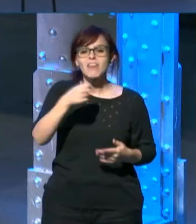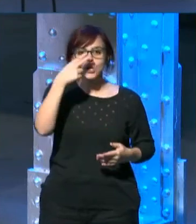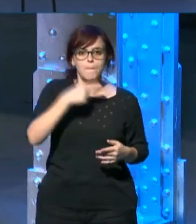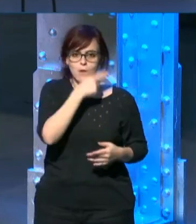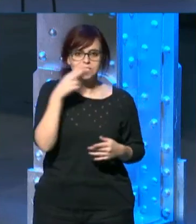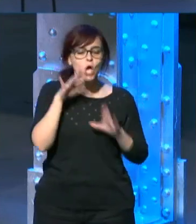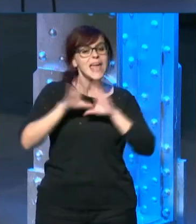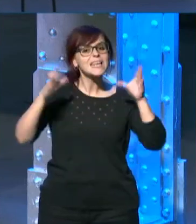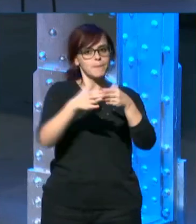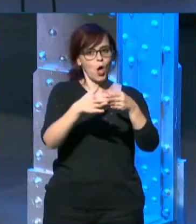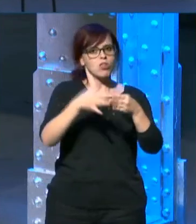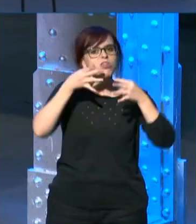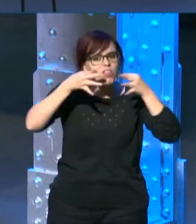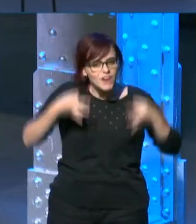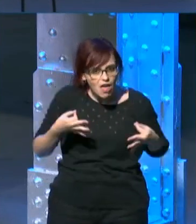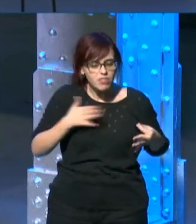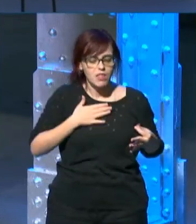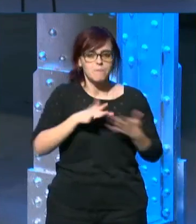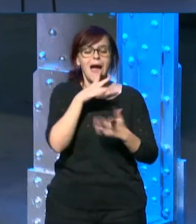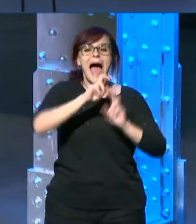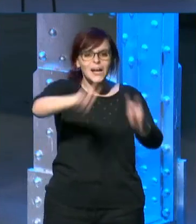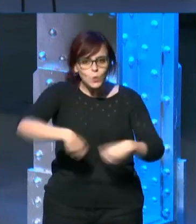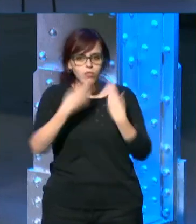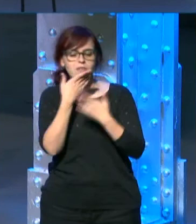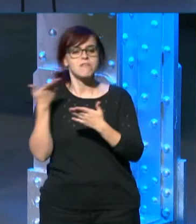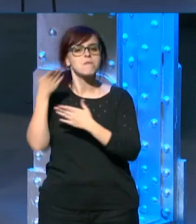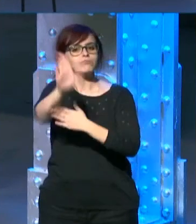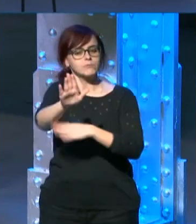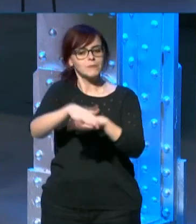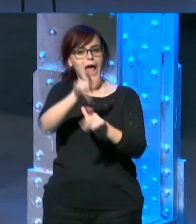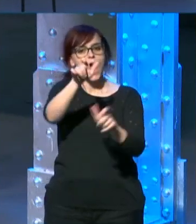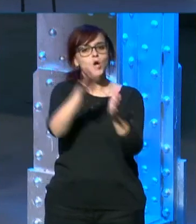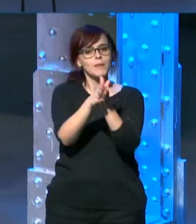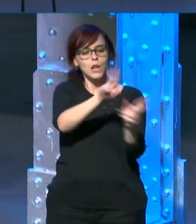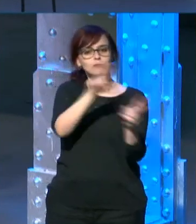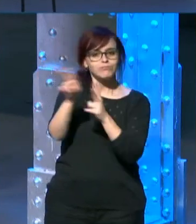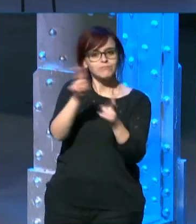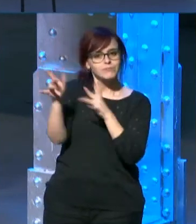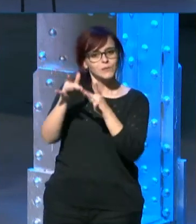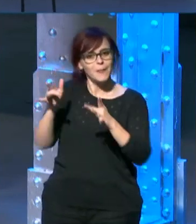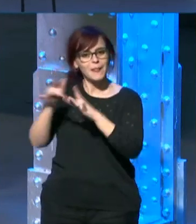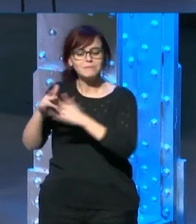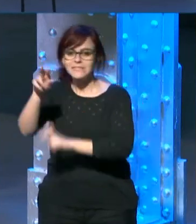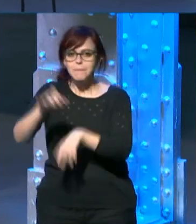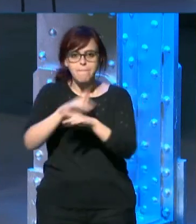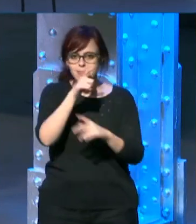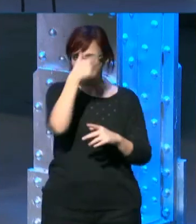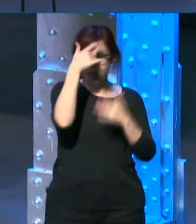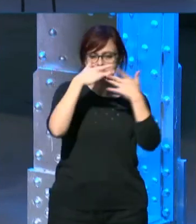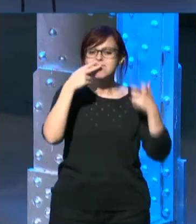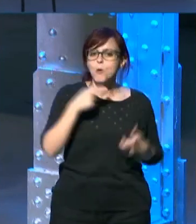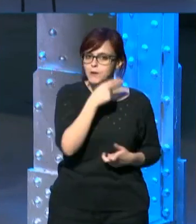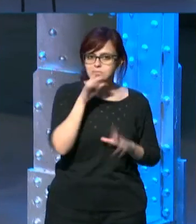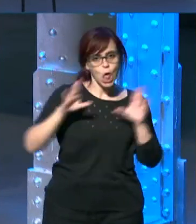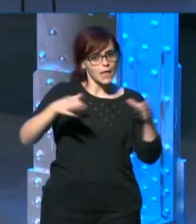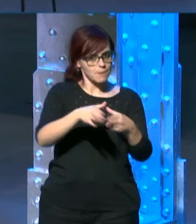como equipo de verdad a tener las cosas actualizadas y disponibles para todos. Sobre todo es un tema de mentalidad y de compromiso del